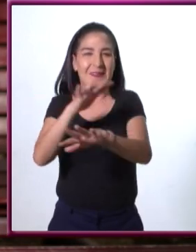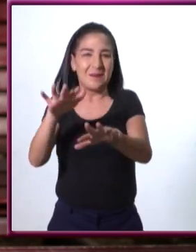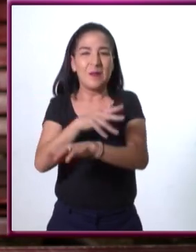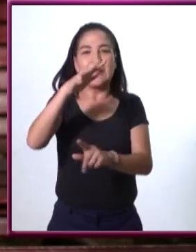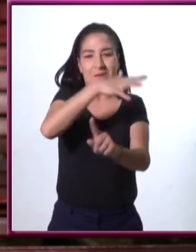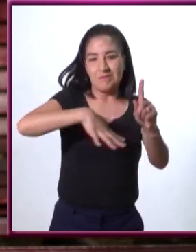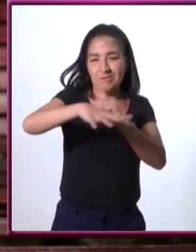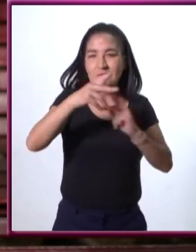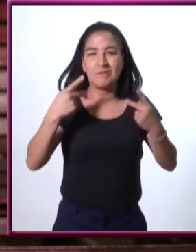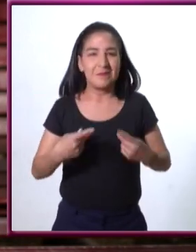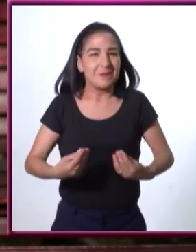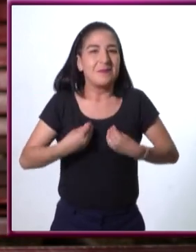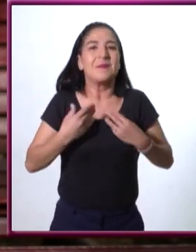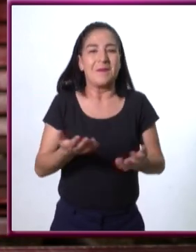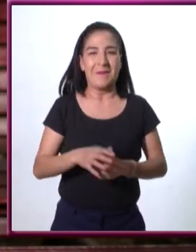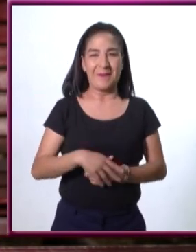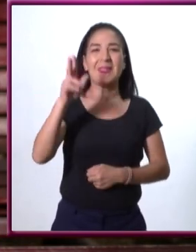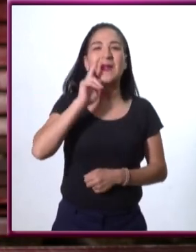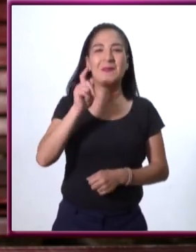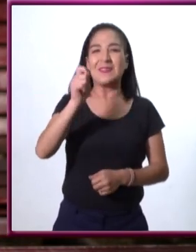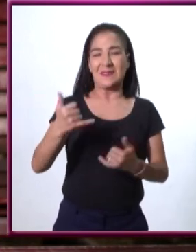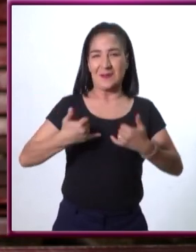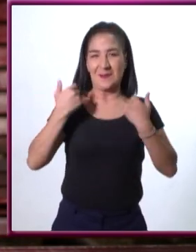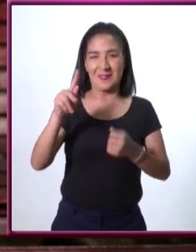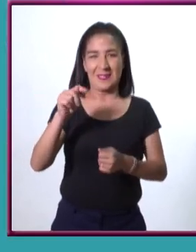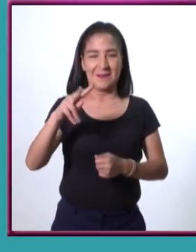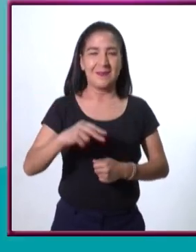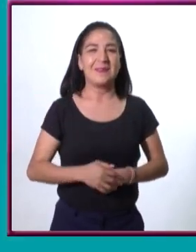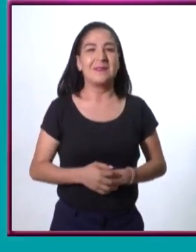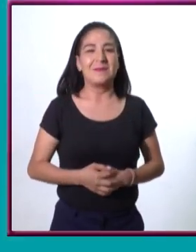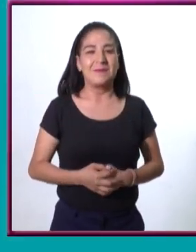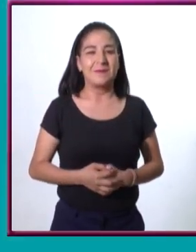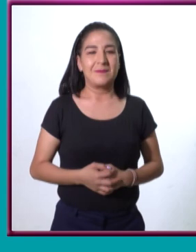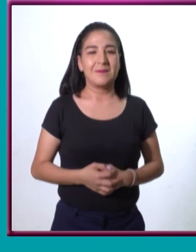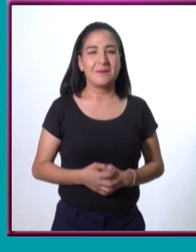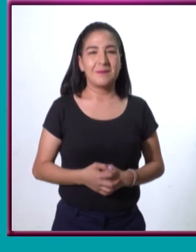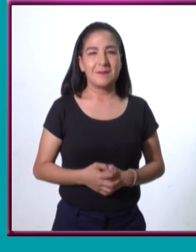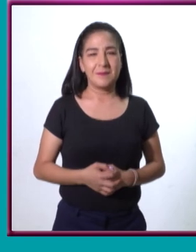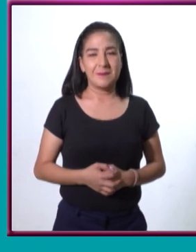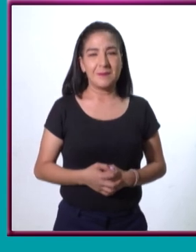vivimos? Vamos a ver qué dijeron los jóvenes en TV.